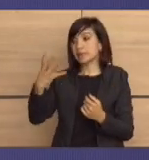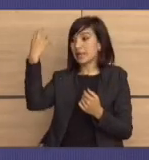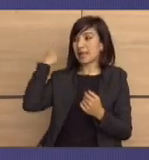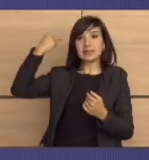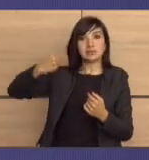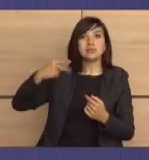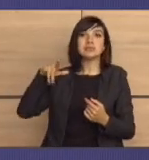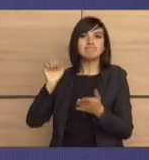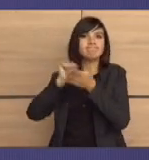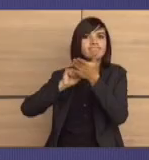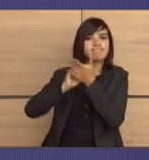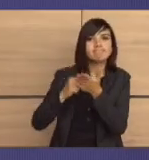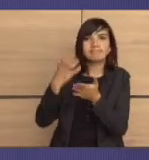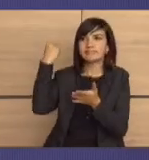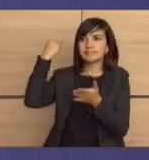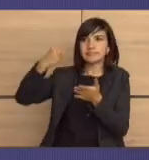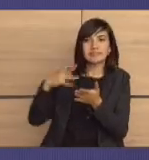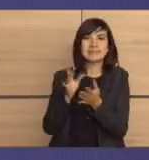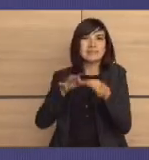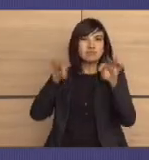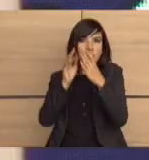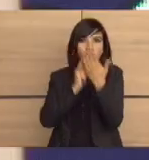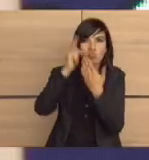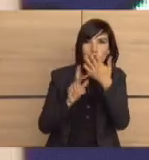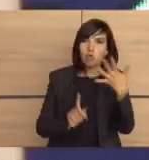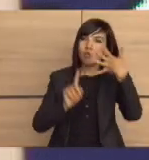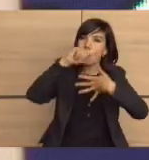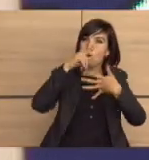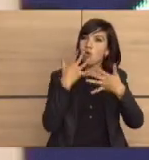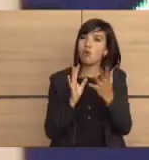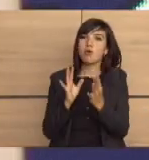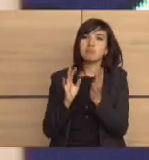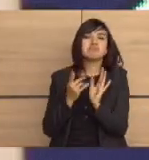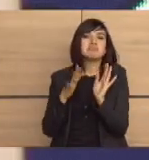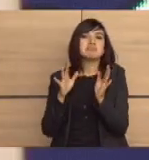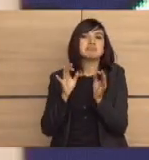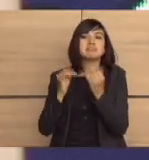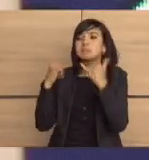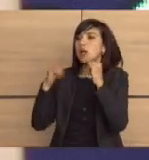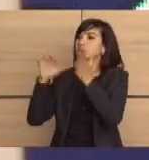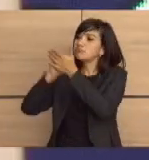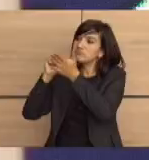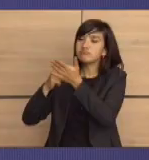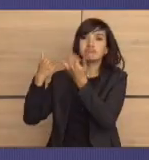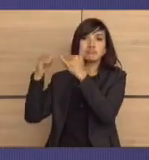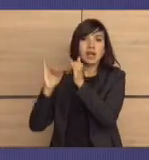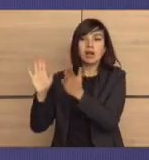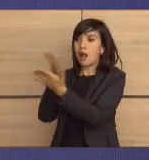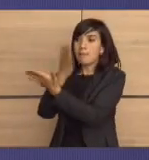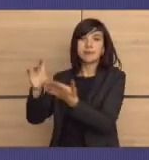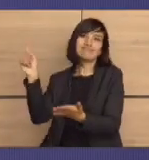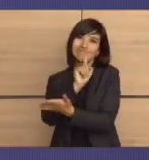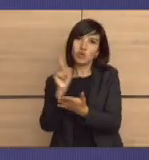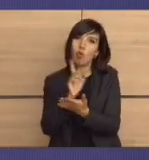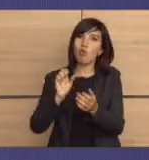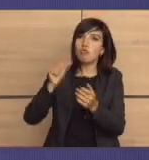una de las instrumentos transversales, no como una asignatura curricular, sino transversal, como lo miran sobre todo los